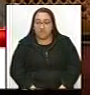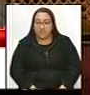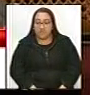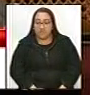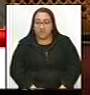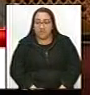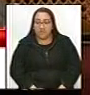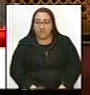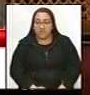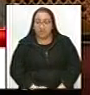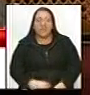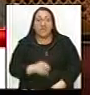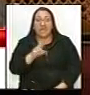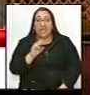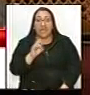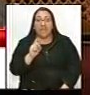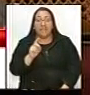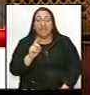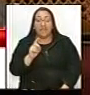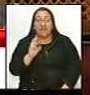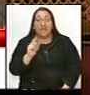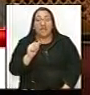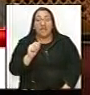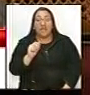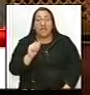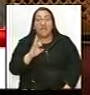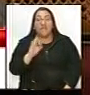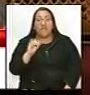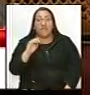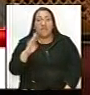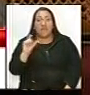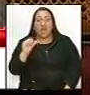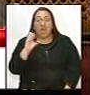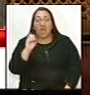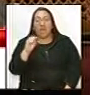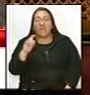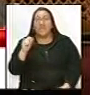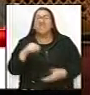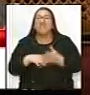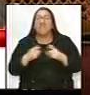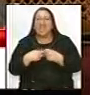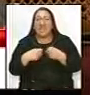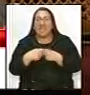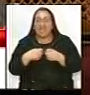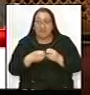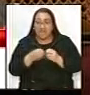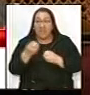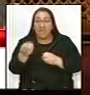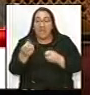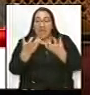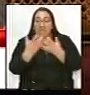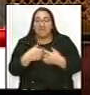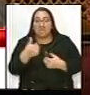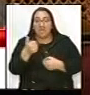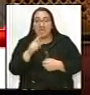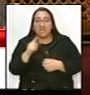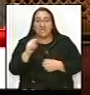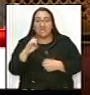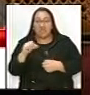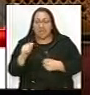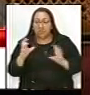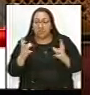osa nacional de fibra óptica que se licitó y se le concedió a la empresa azteca es una asociación